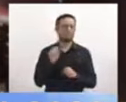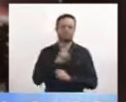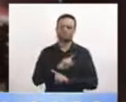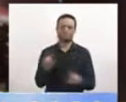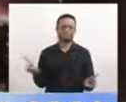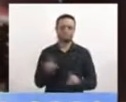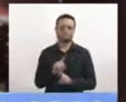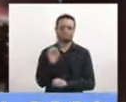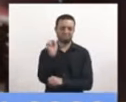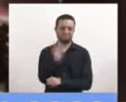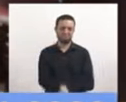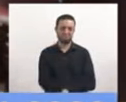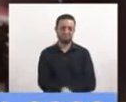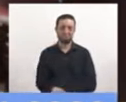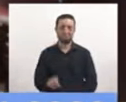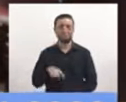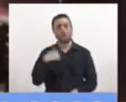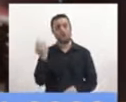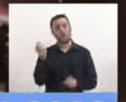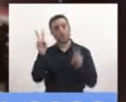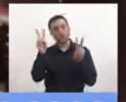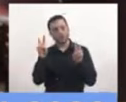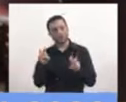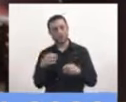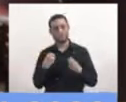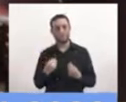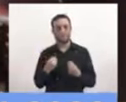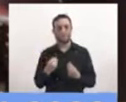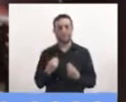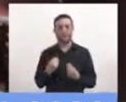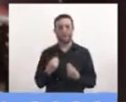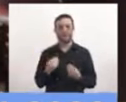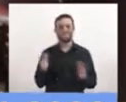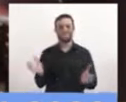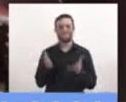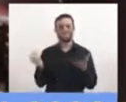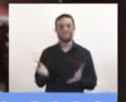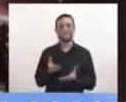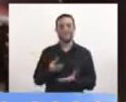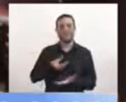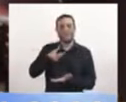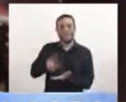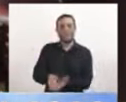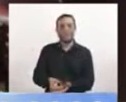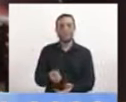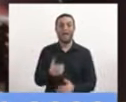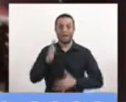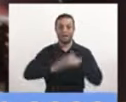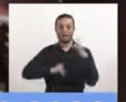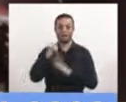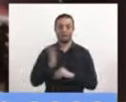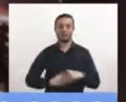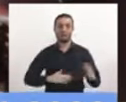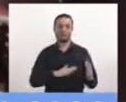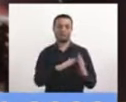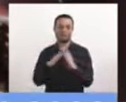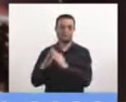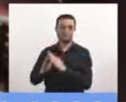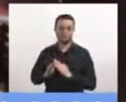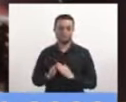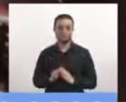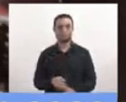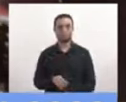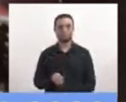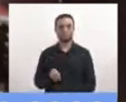siguiente orden del día, que es el tema de los incentivos a la construcción. Vamos, como dije recién, a subir otra vez ingresos personales. Hace poco subimos,